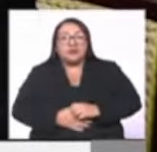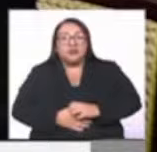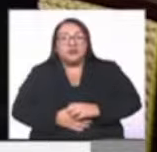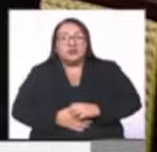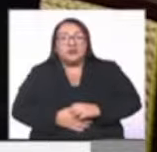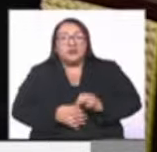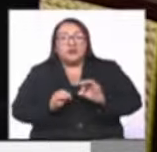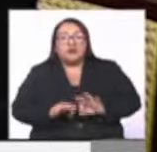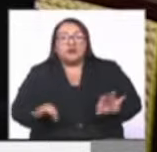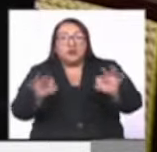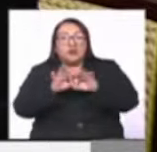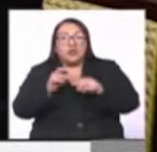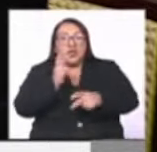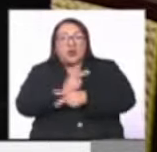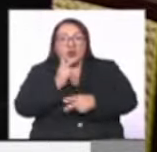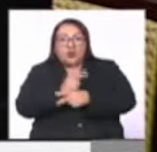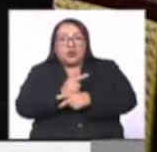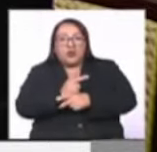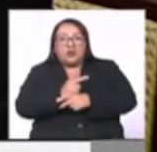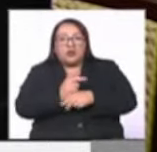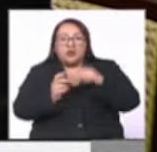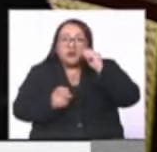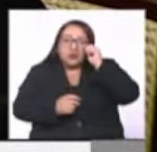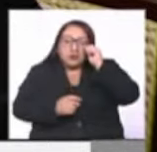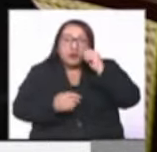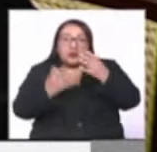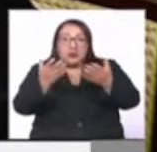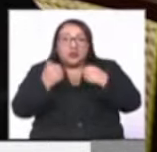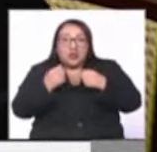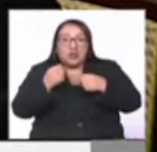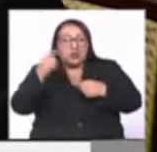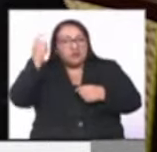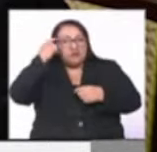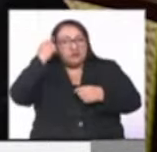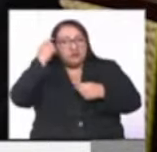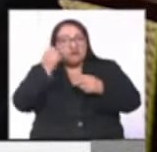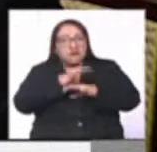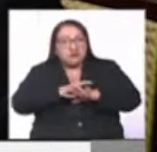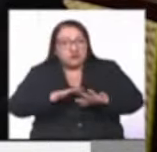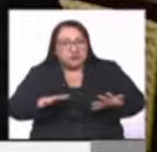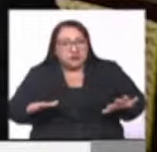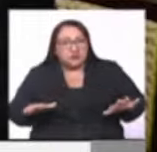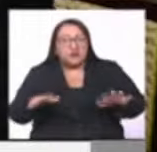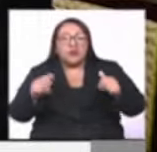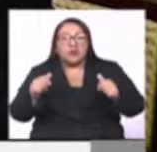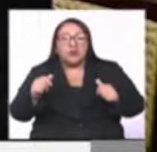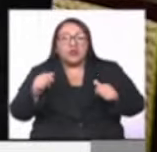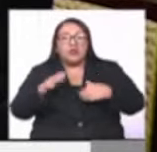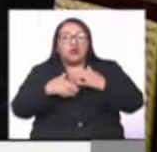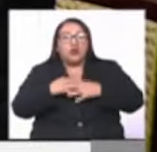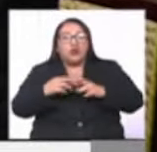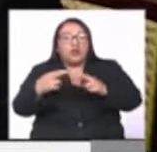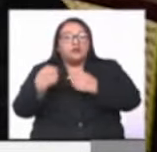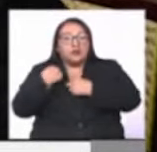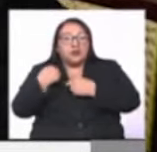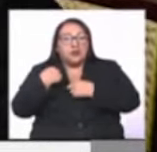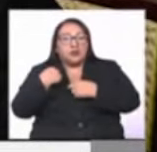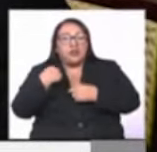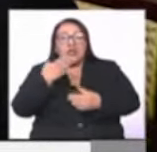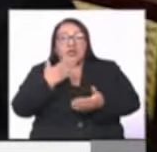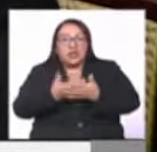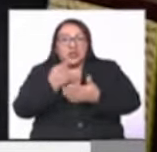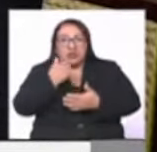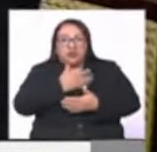primar la prudencia va a primar la mesura y va a primar el sentido de responsabilidad Le